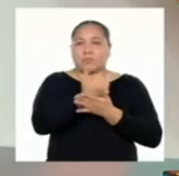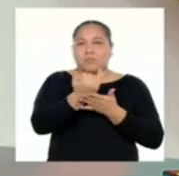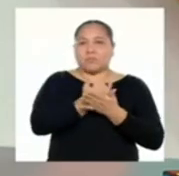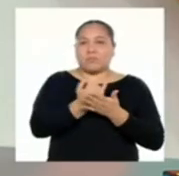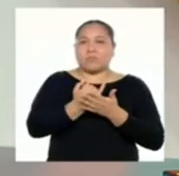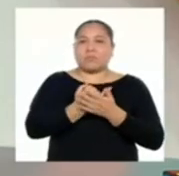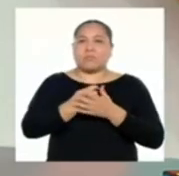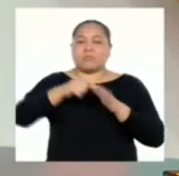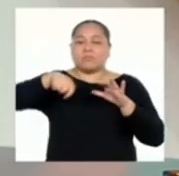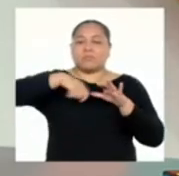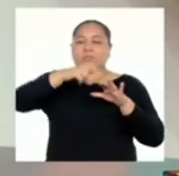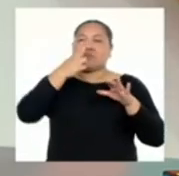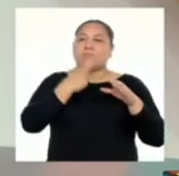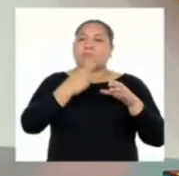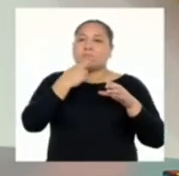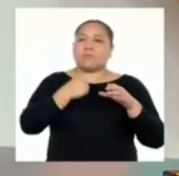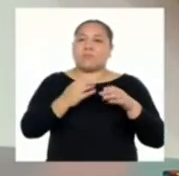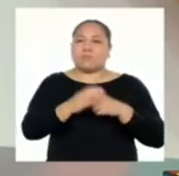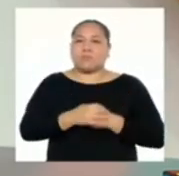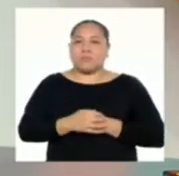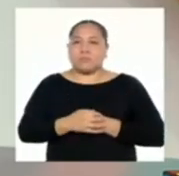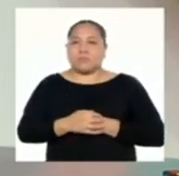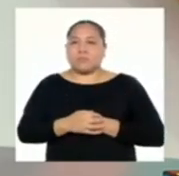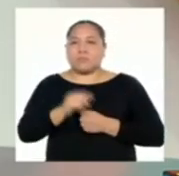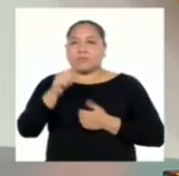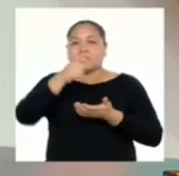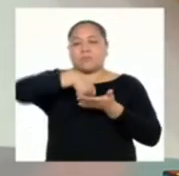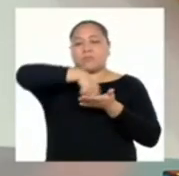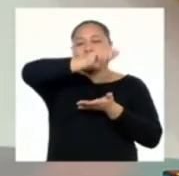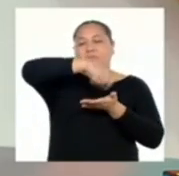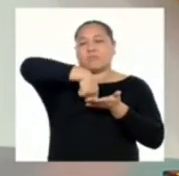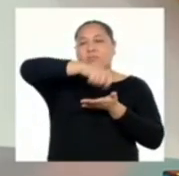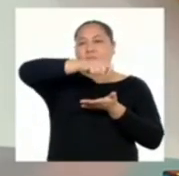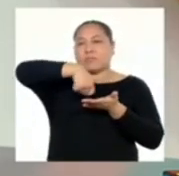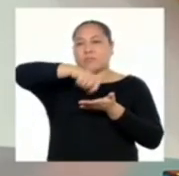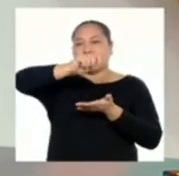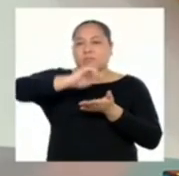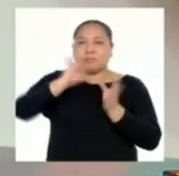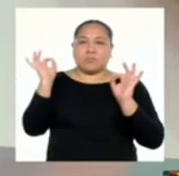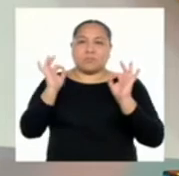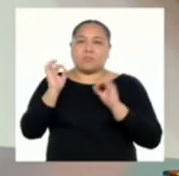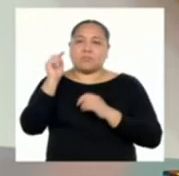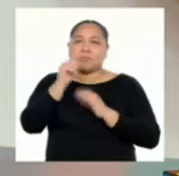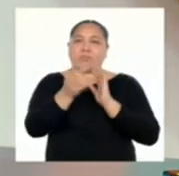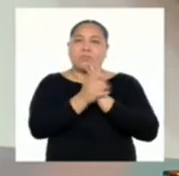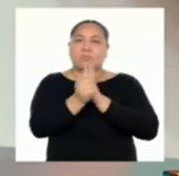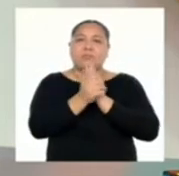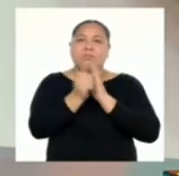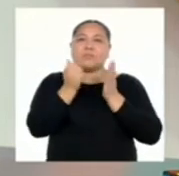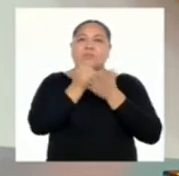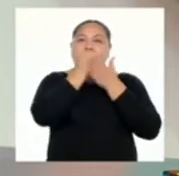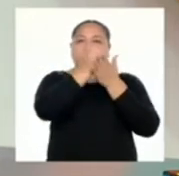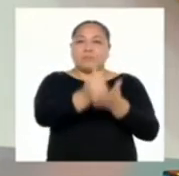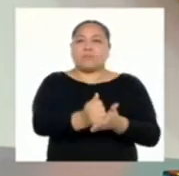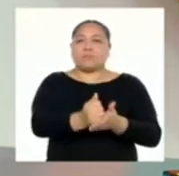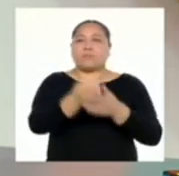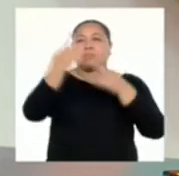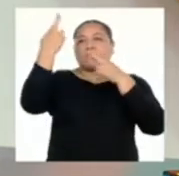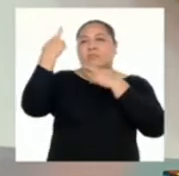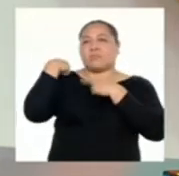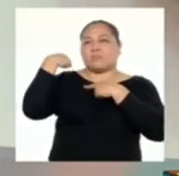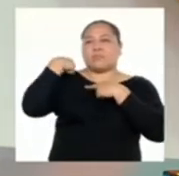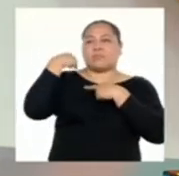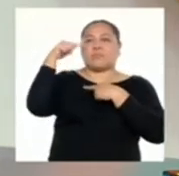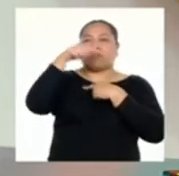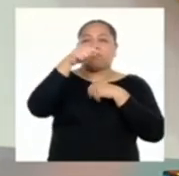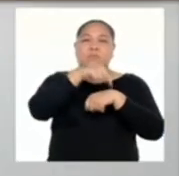dibujo, repostería, urbanidad y caligrafía. Estas habilidades contribuían con los roles